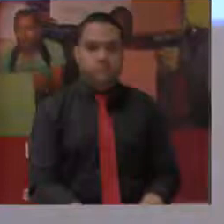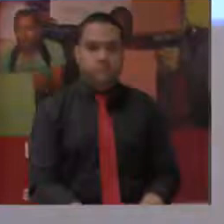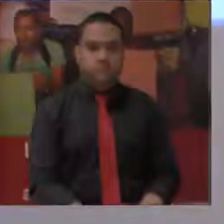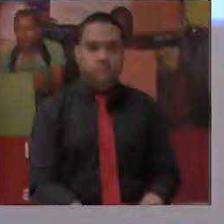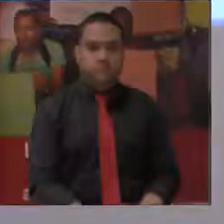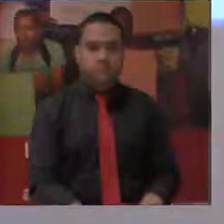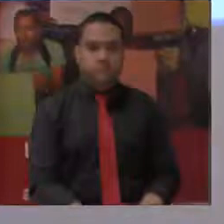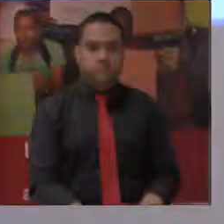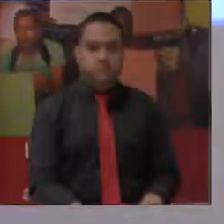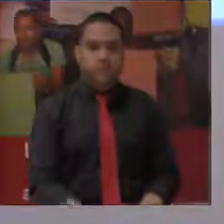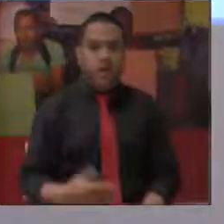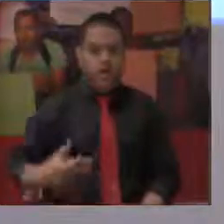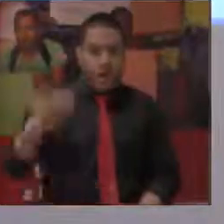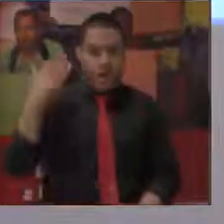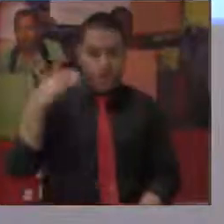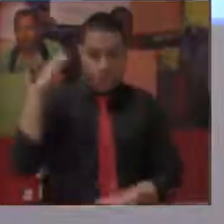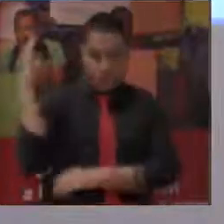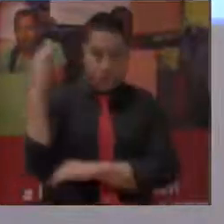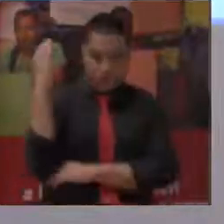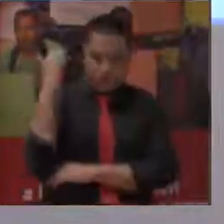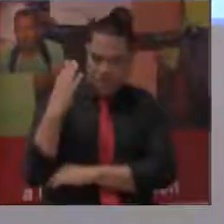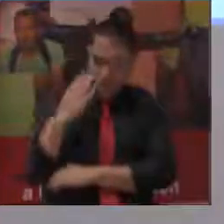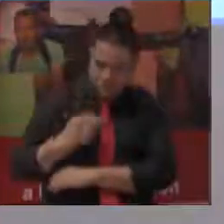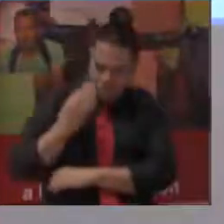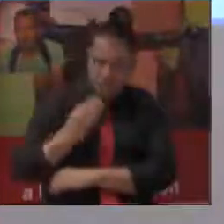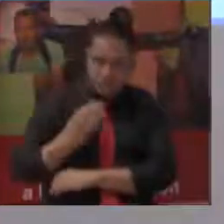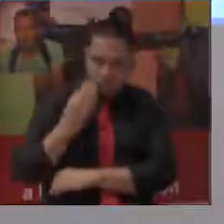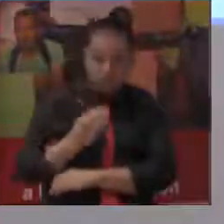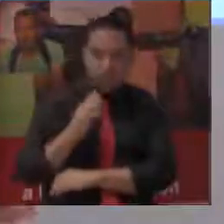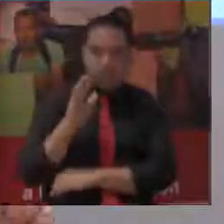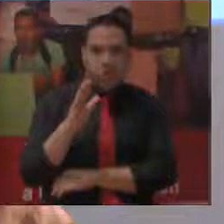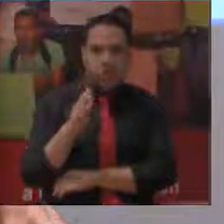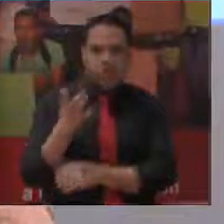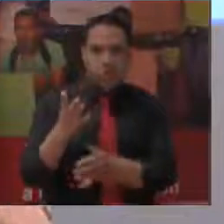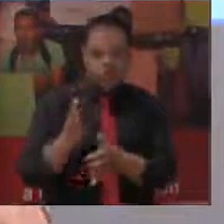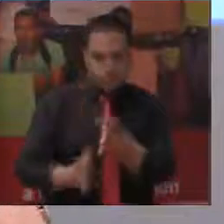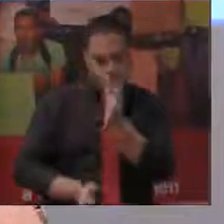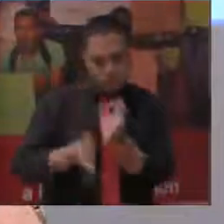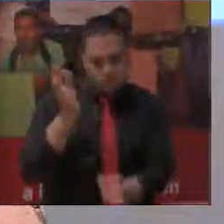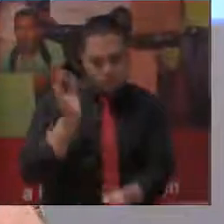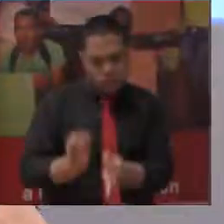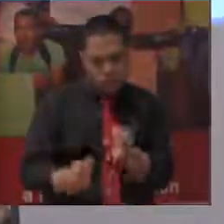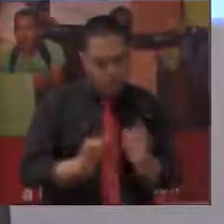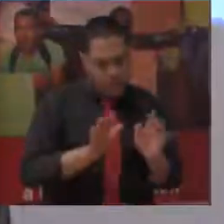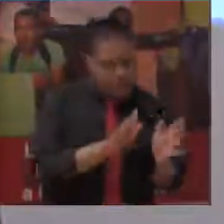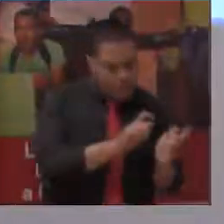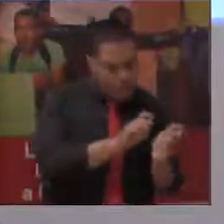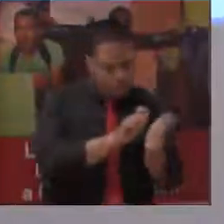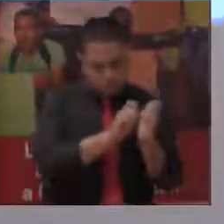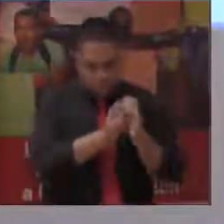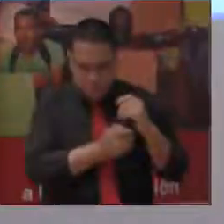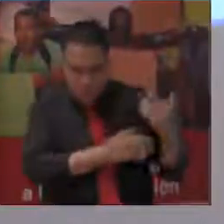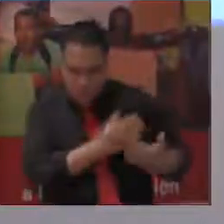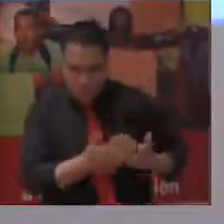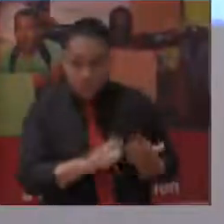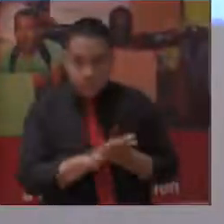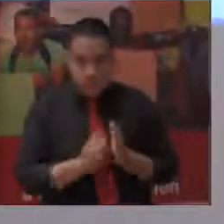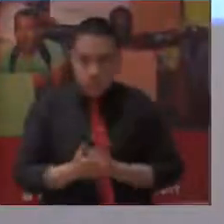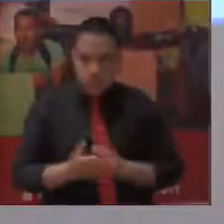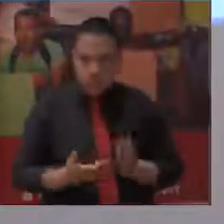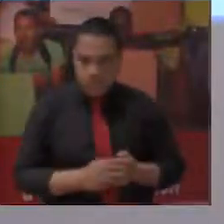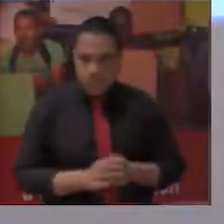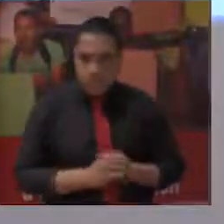La experiencia colombiana en materia de justicia transicional es una experiencia especial por una